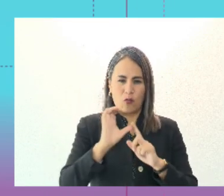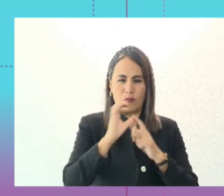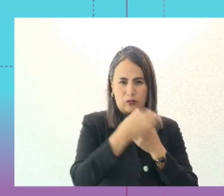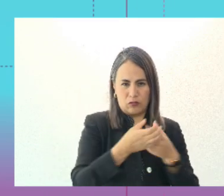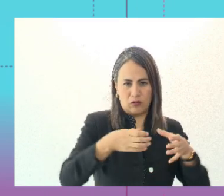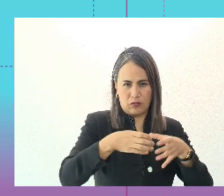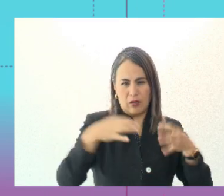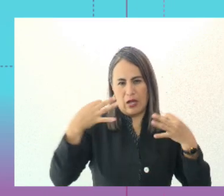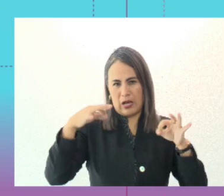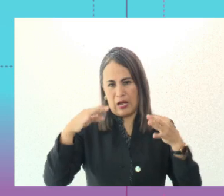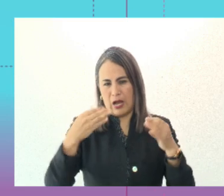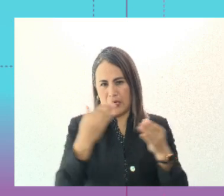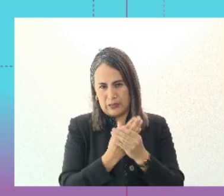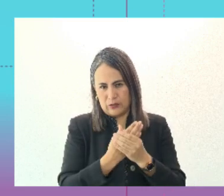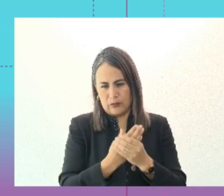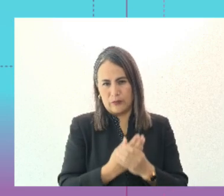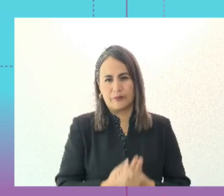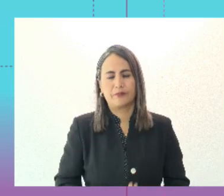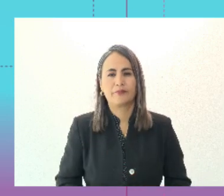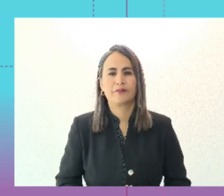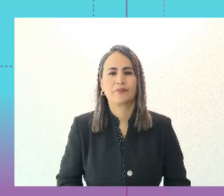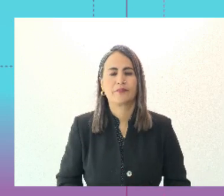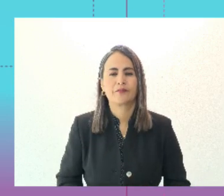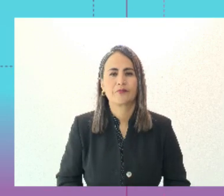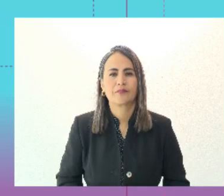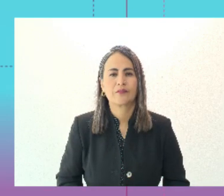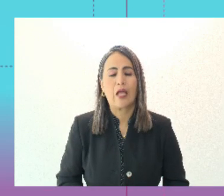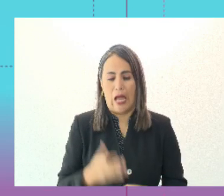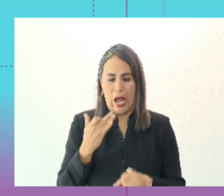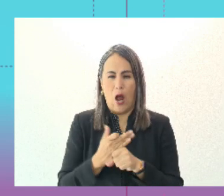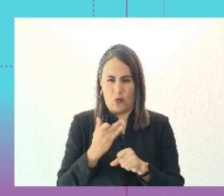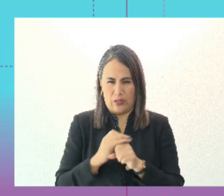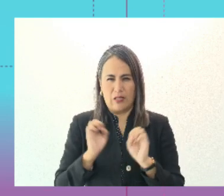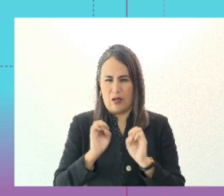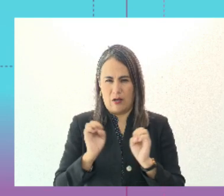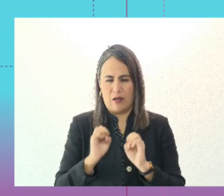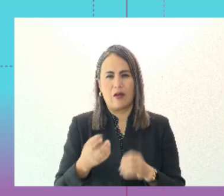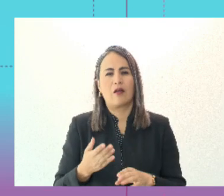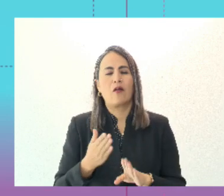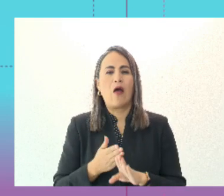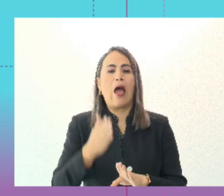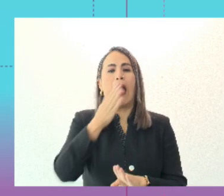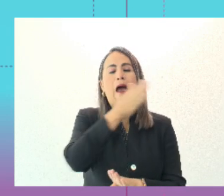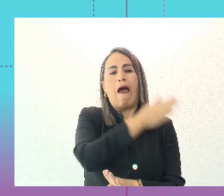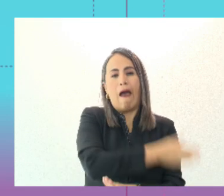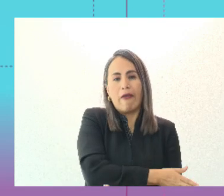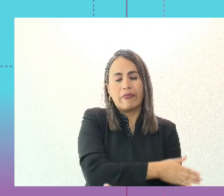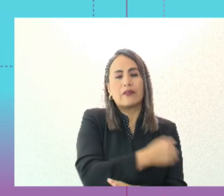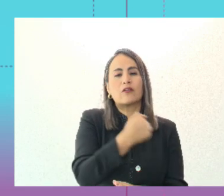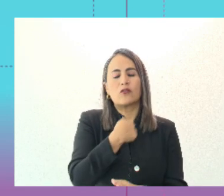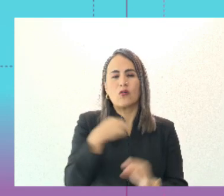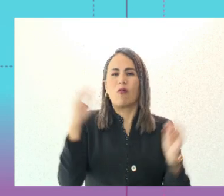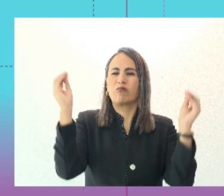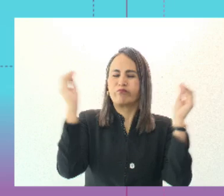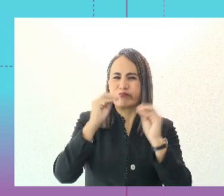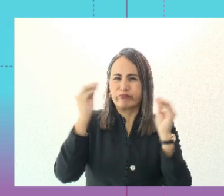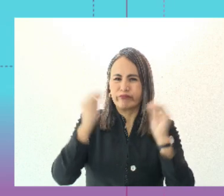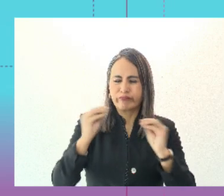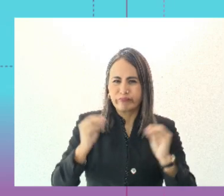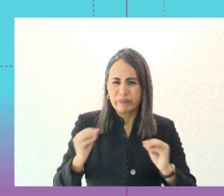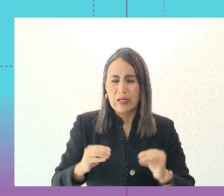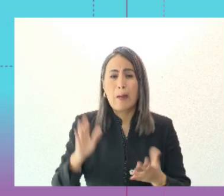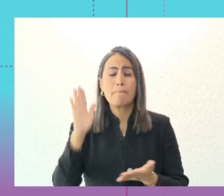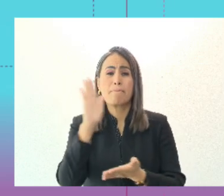y en otras, no en la actual, en otros momentos de esta comisión yo discutía porque decía, bueno, pero ¿y